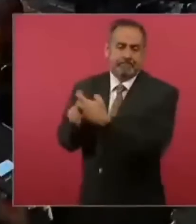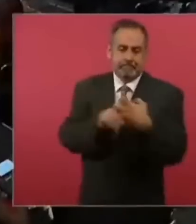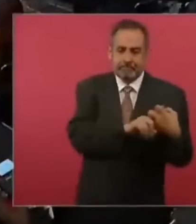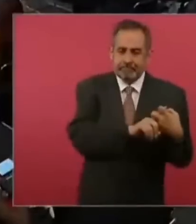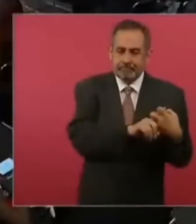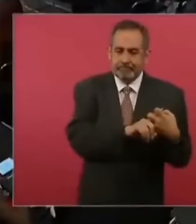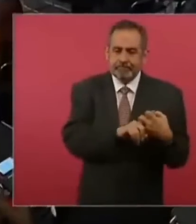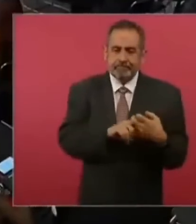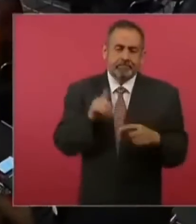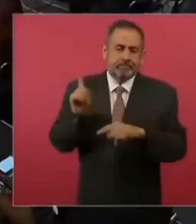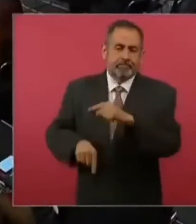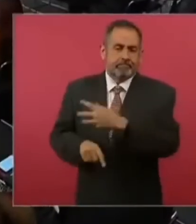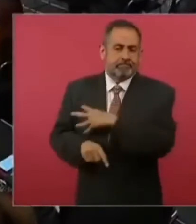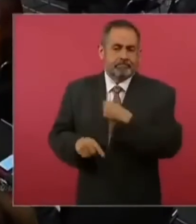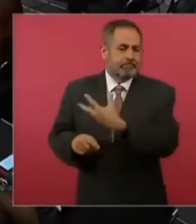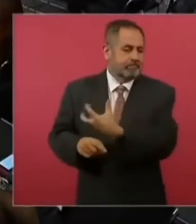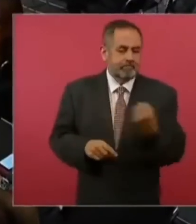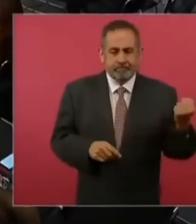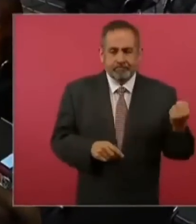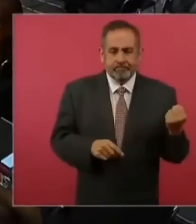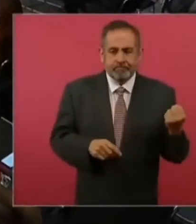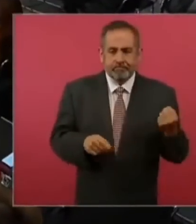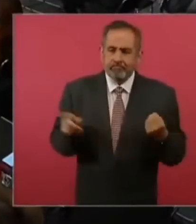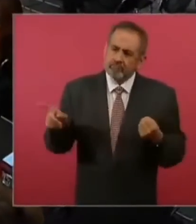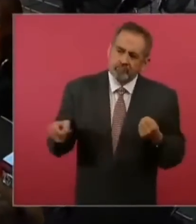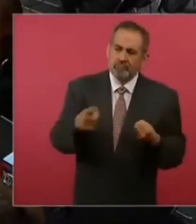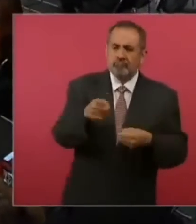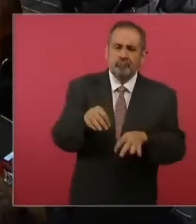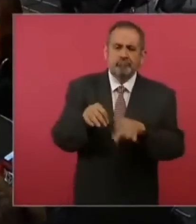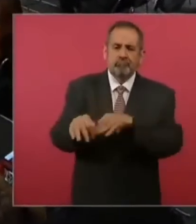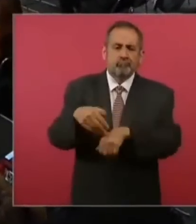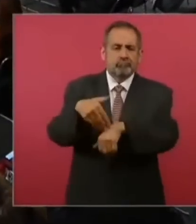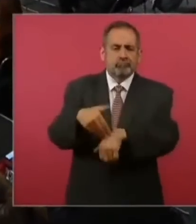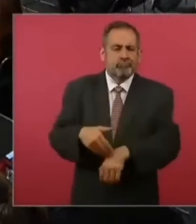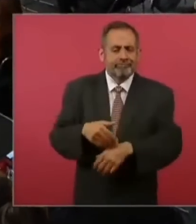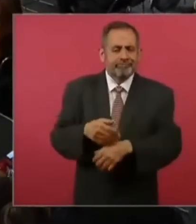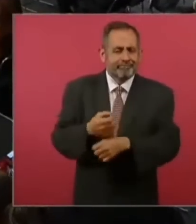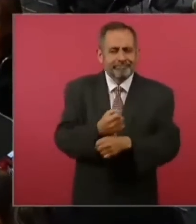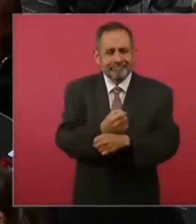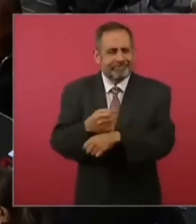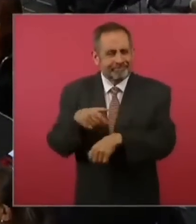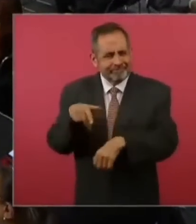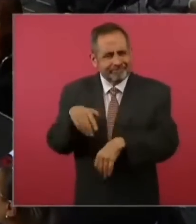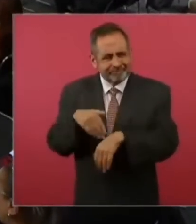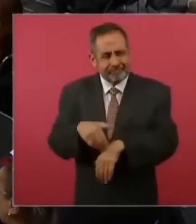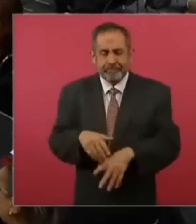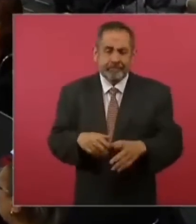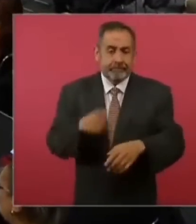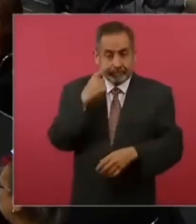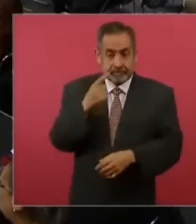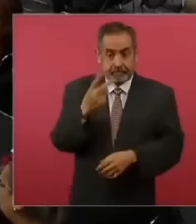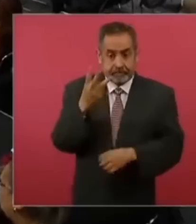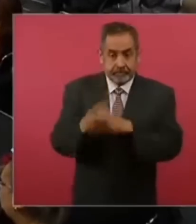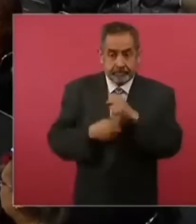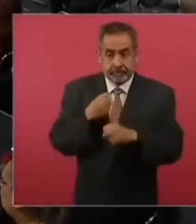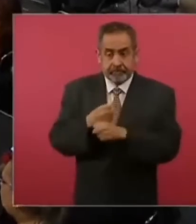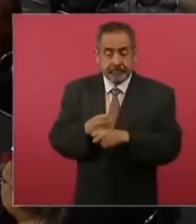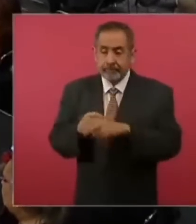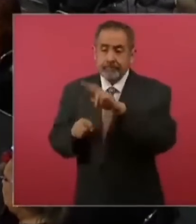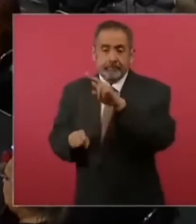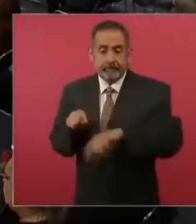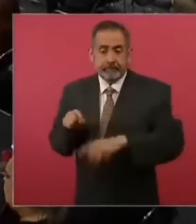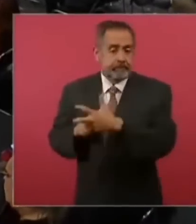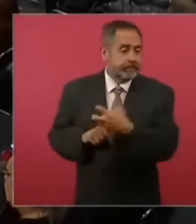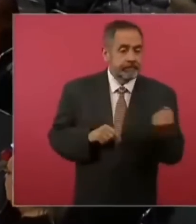posteriormente le quitan a los hijos y las obligan a trabajar. Ya van casi 3 años que los niños están